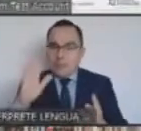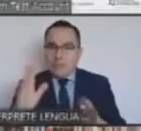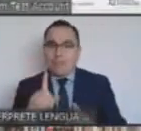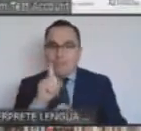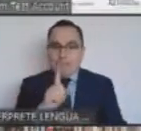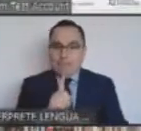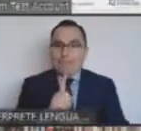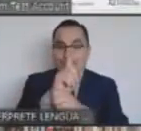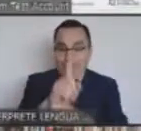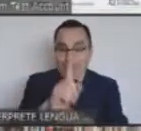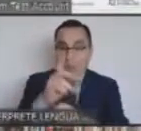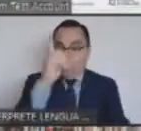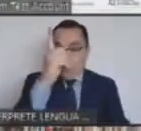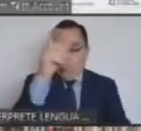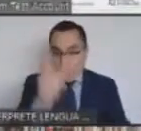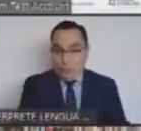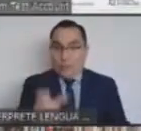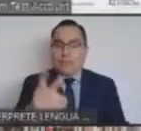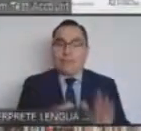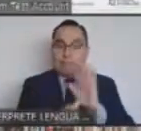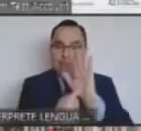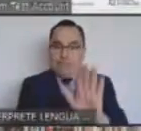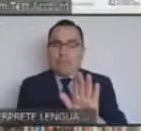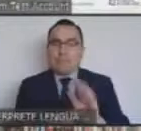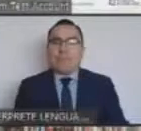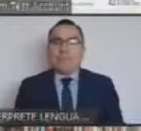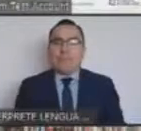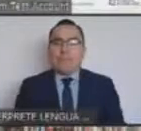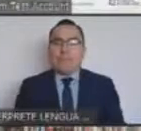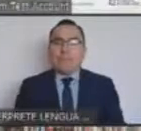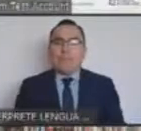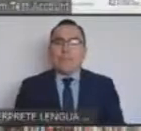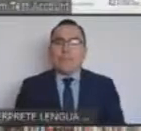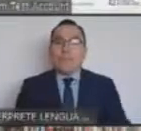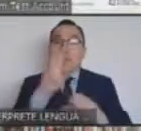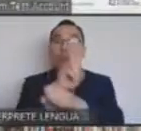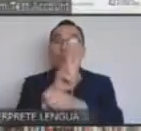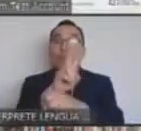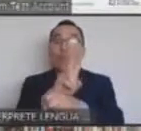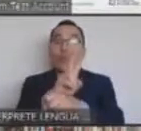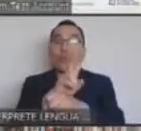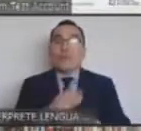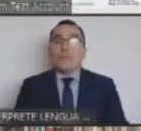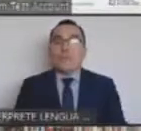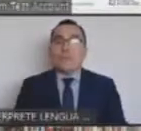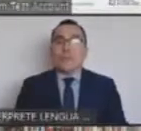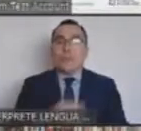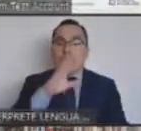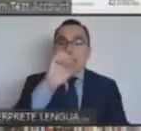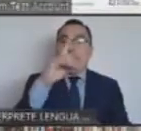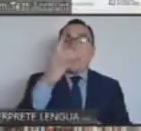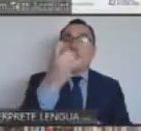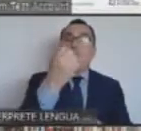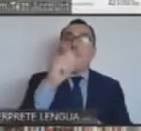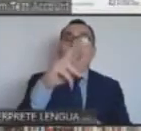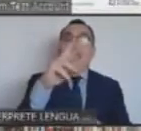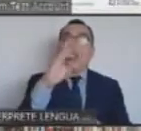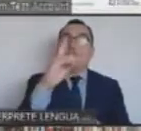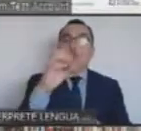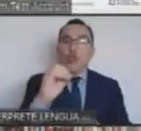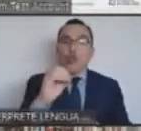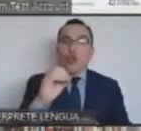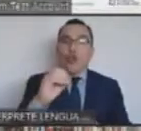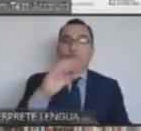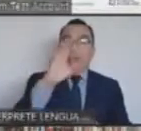Como primer expositor, quiero presentar al profesor Eduardo Engel. No